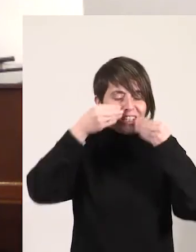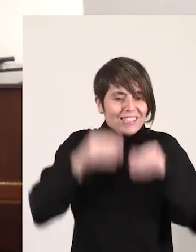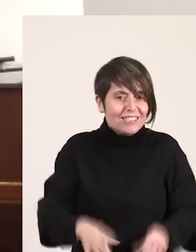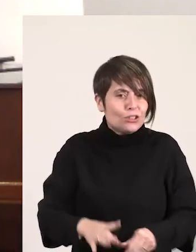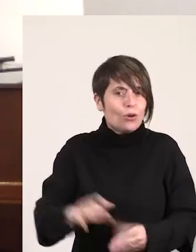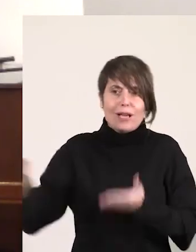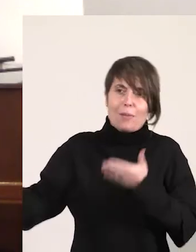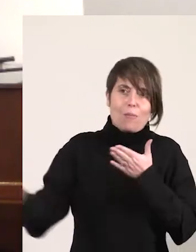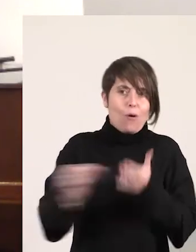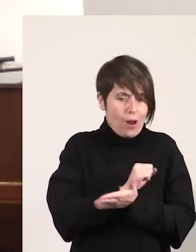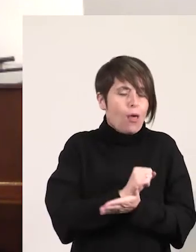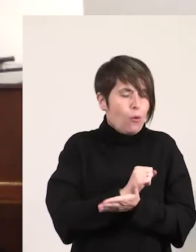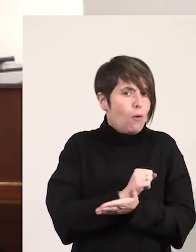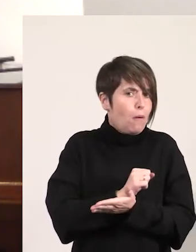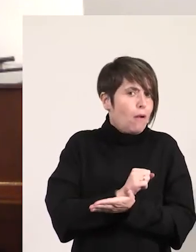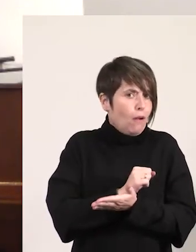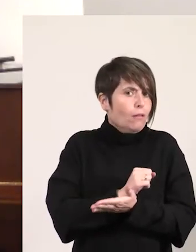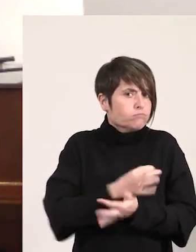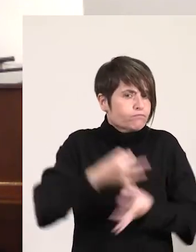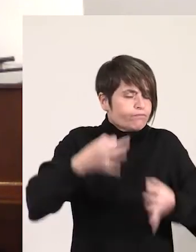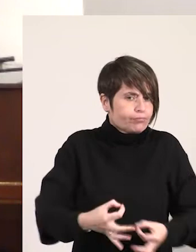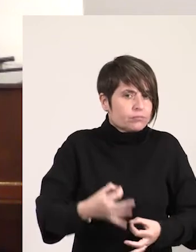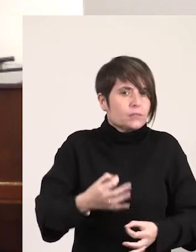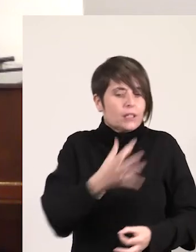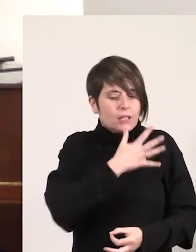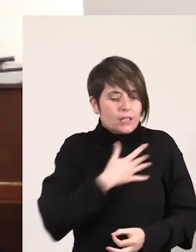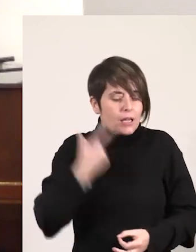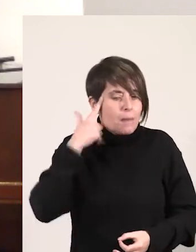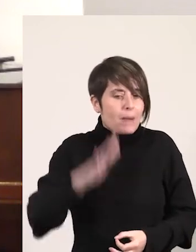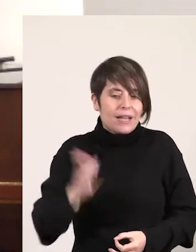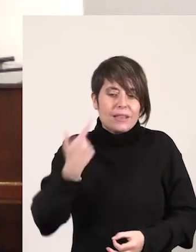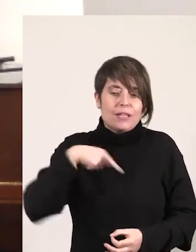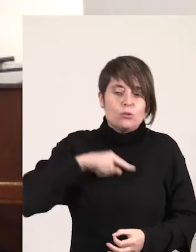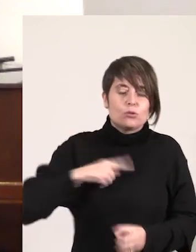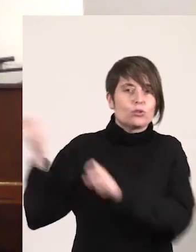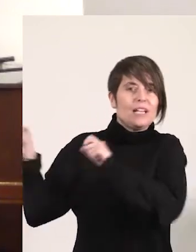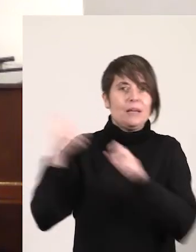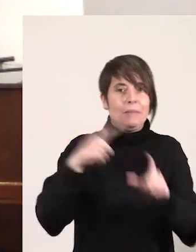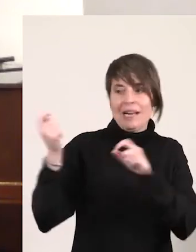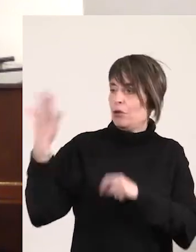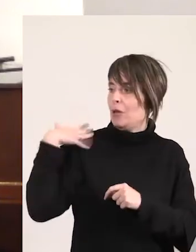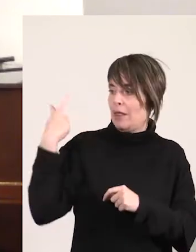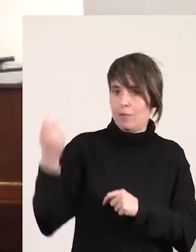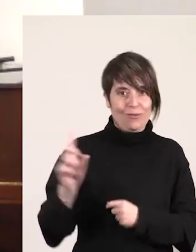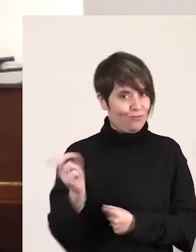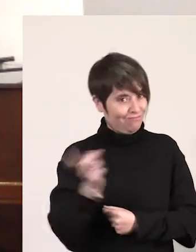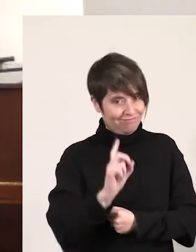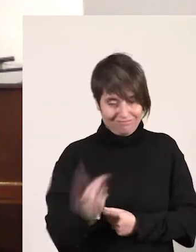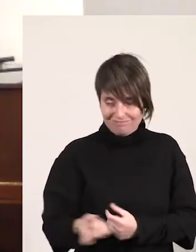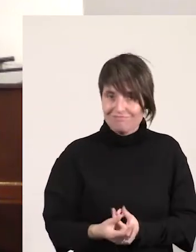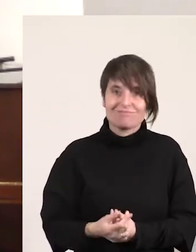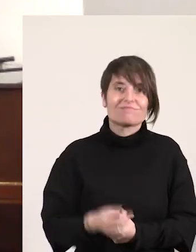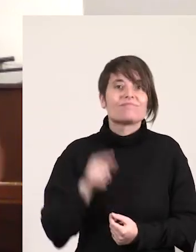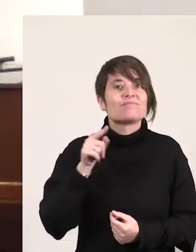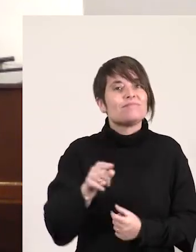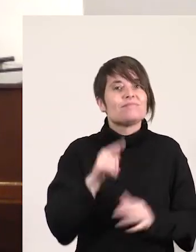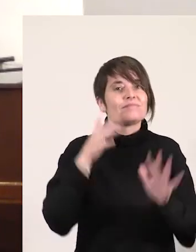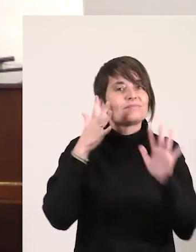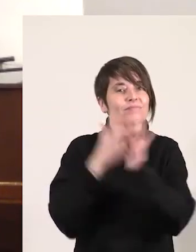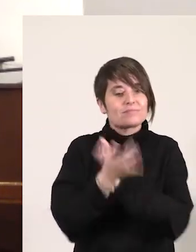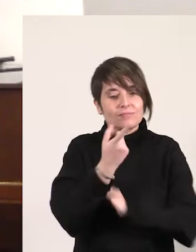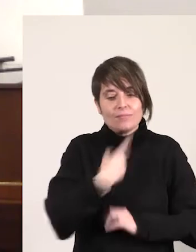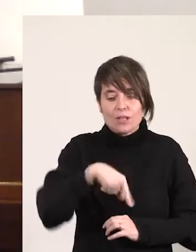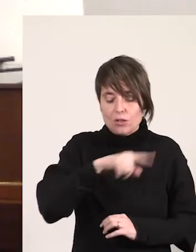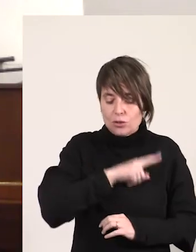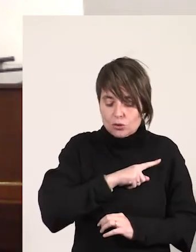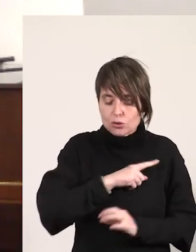consciente, ¿no? Que se ha decidido borrar una parte de la historia que no nos están enseñando y que está provocando que nos lean constantemente como fenómeno reciente, de manera